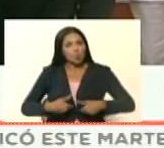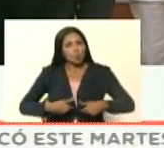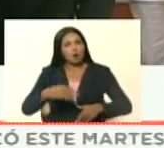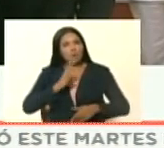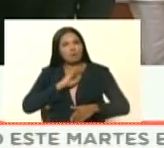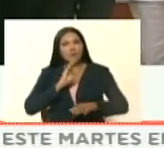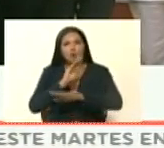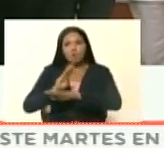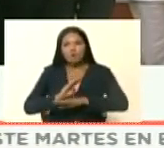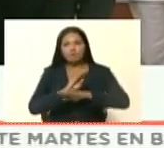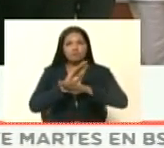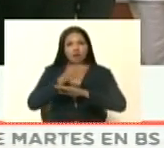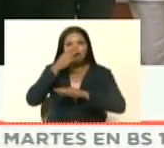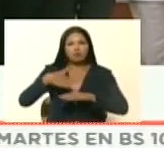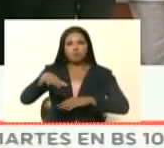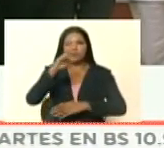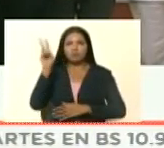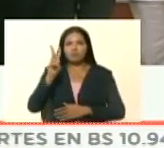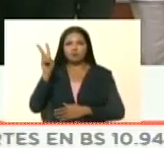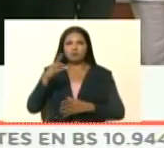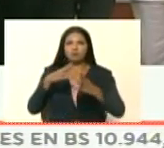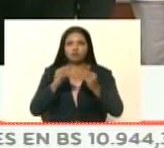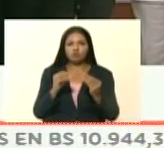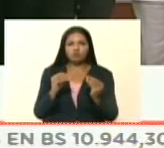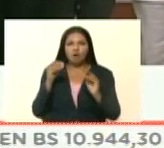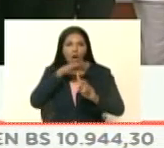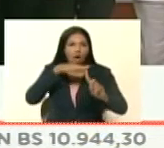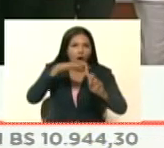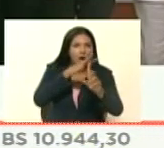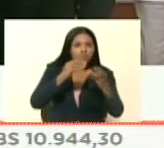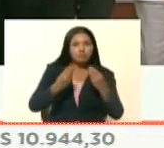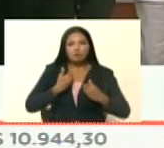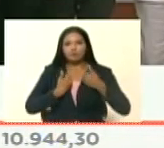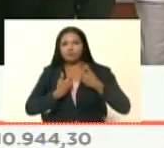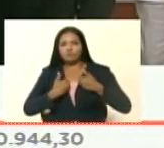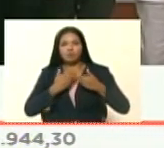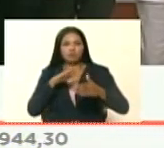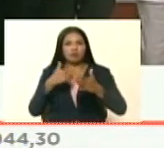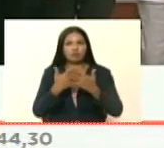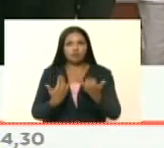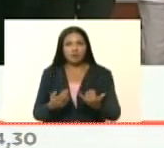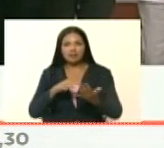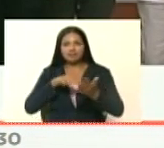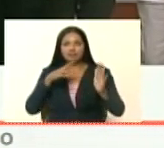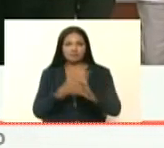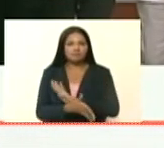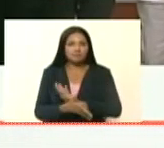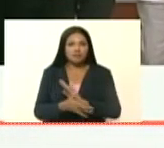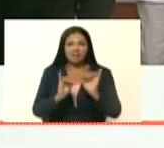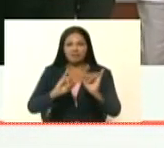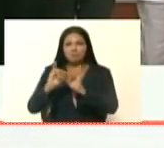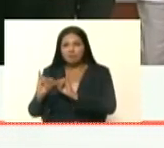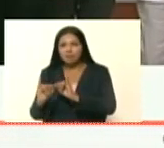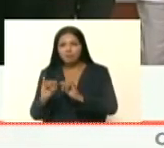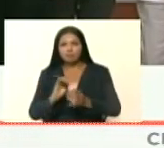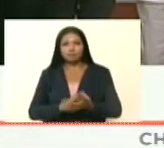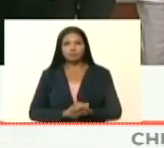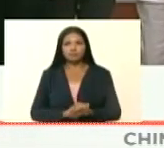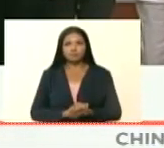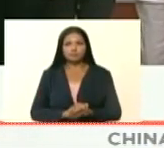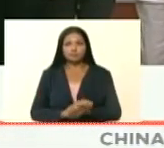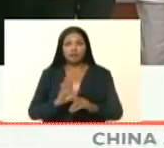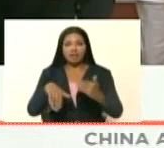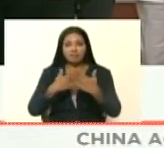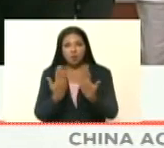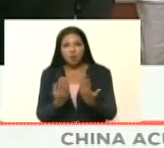por proteger al pueblo de Venezuela del asedio y del sufrimiento que ha significado este asedio, y no nos